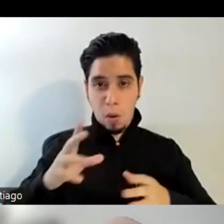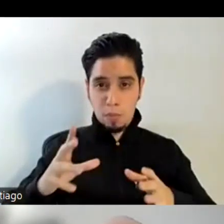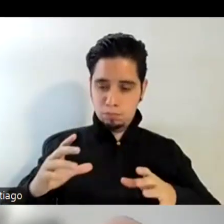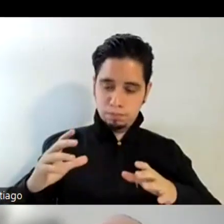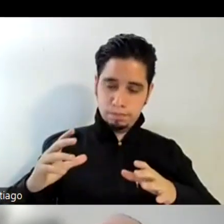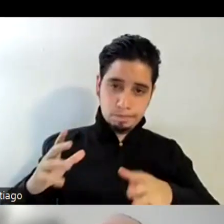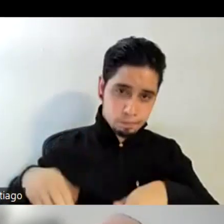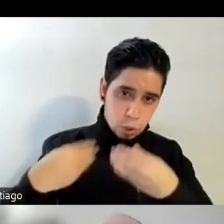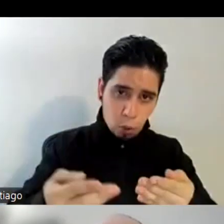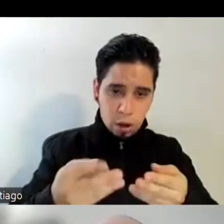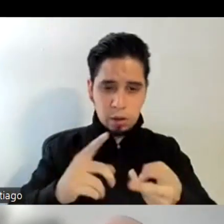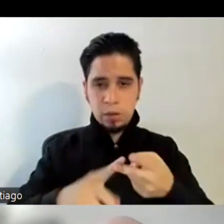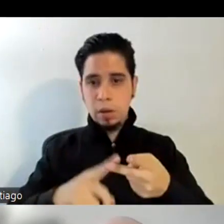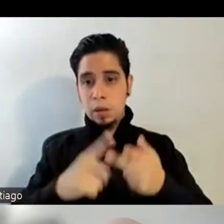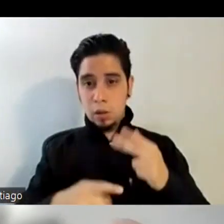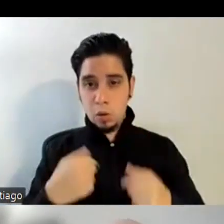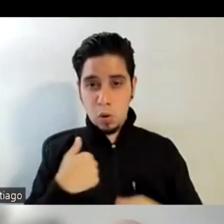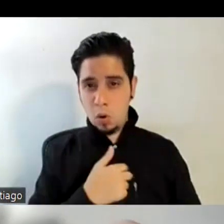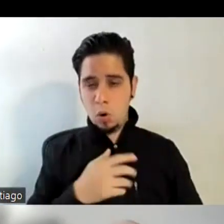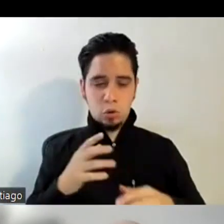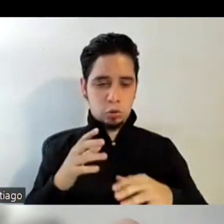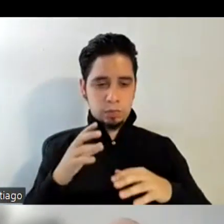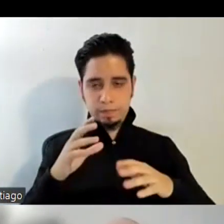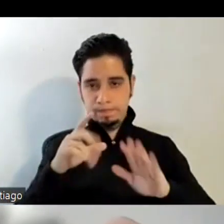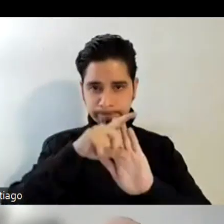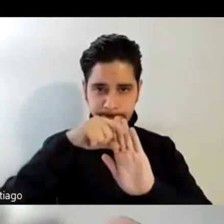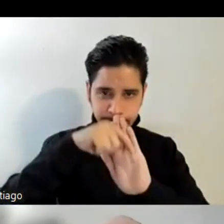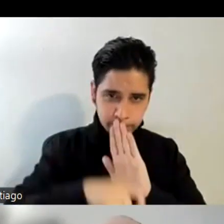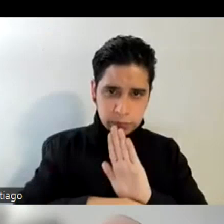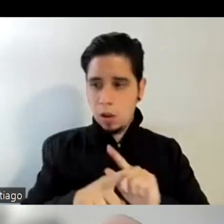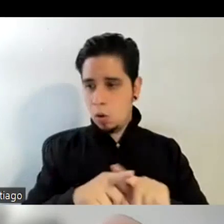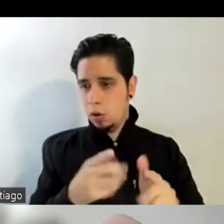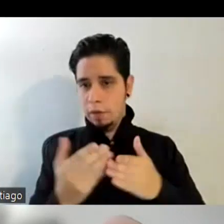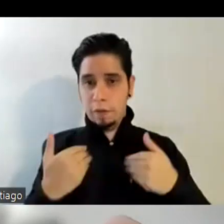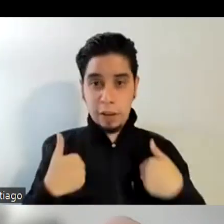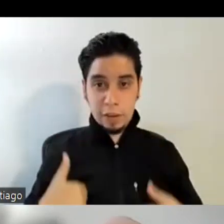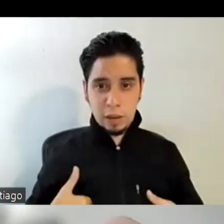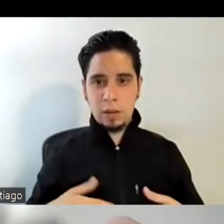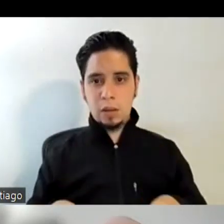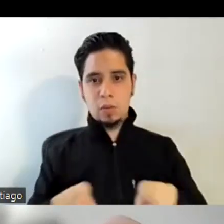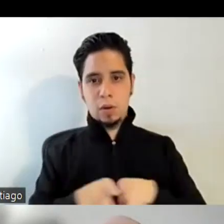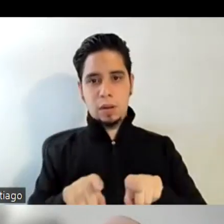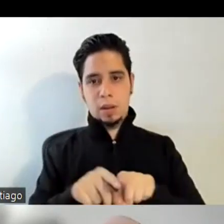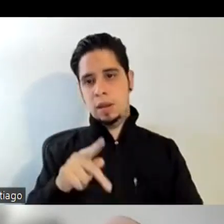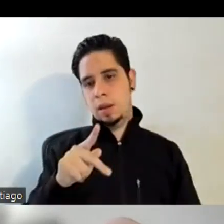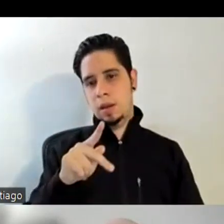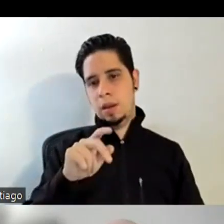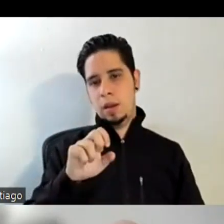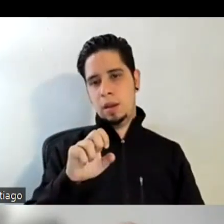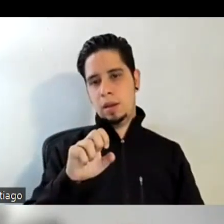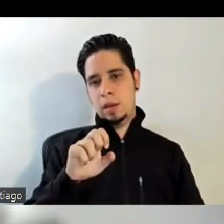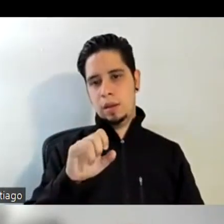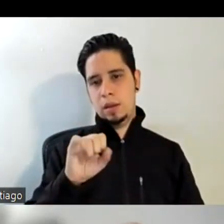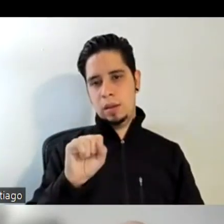lanzamos exploraciones físicas, que de ahí montamos, que yo, igual que Kisha, reescribimos el texto